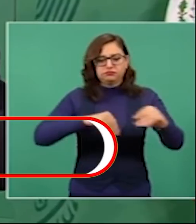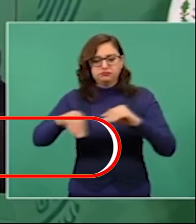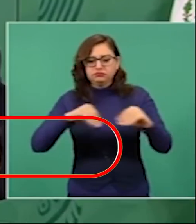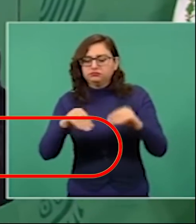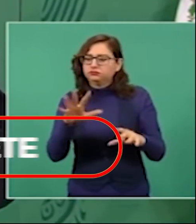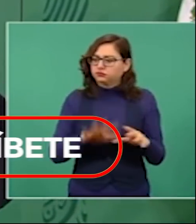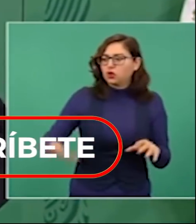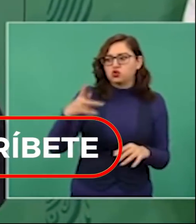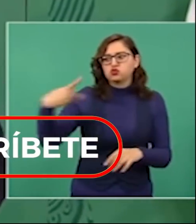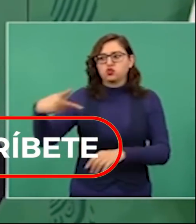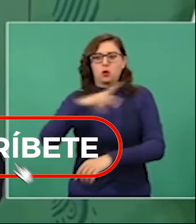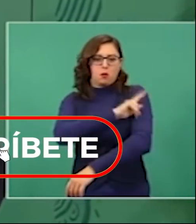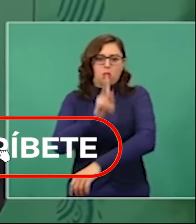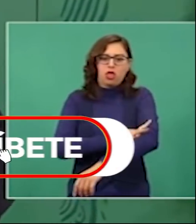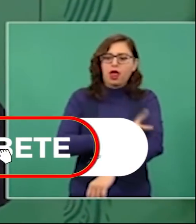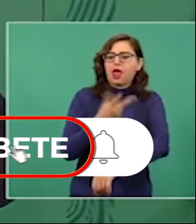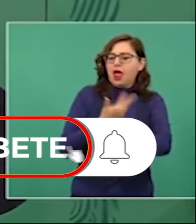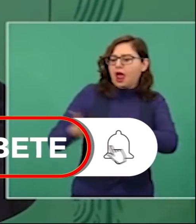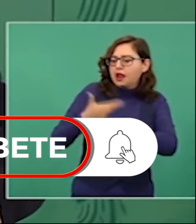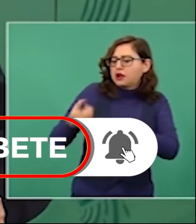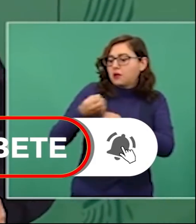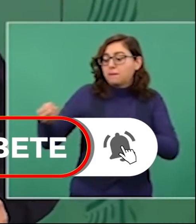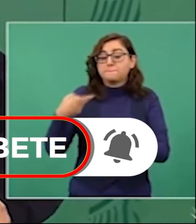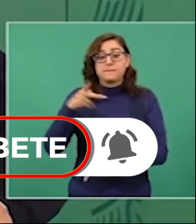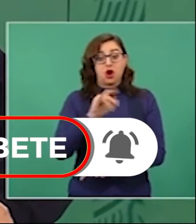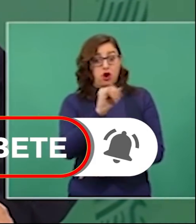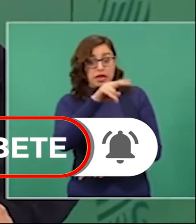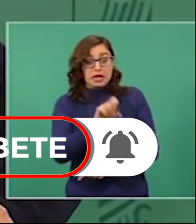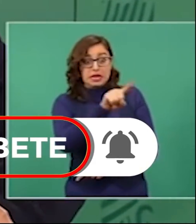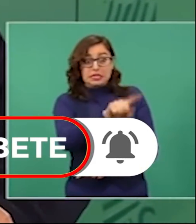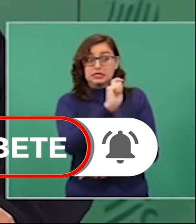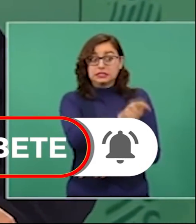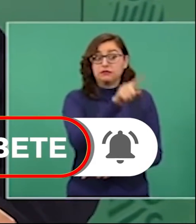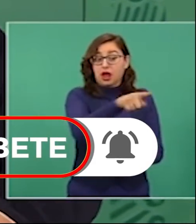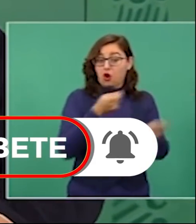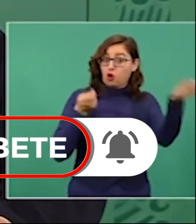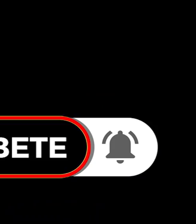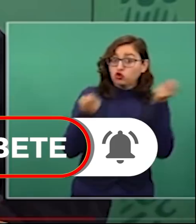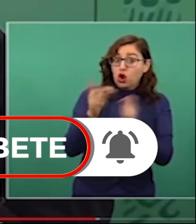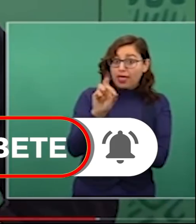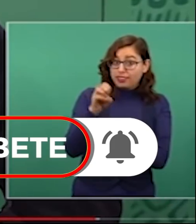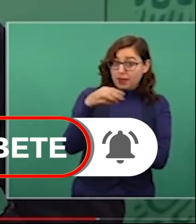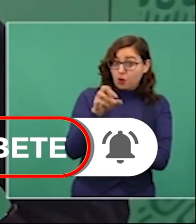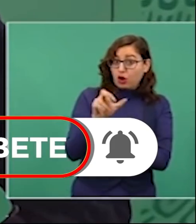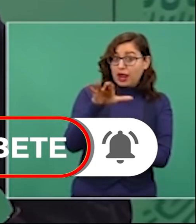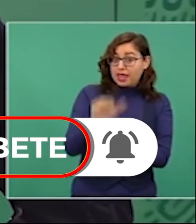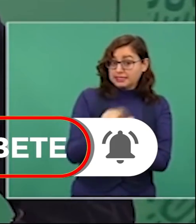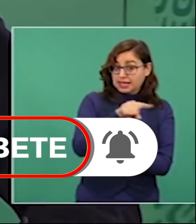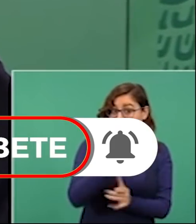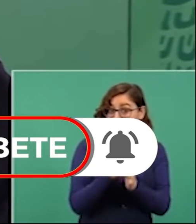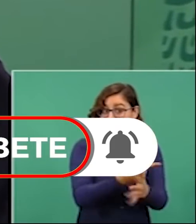los consejeros del Instituto Nacional Electoral que quieren bloquear la revocación de mandato. Y es que el día de